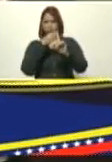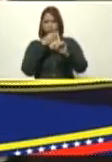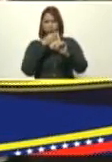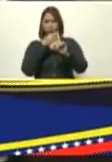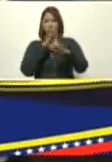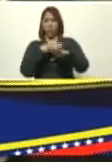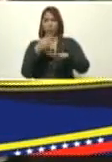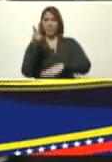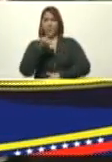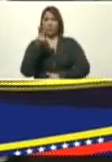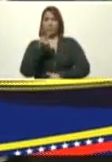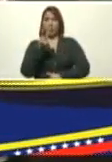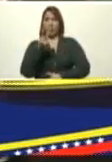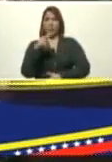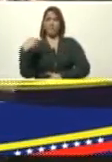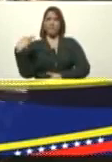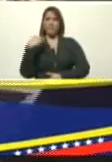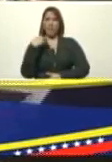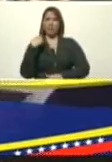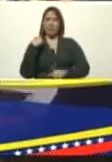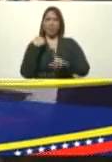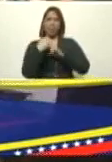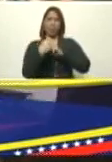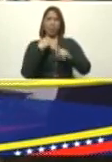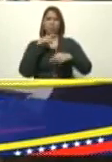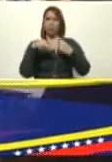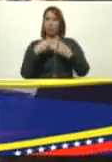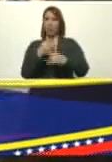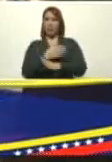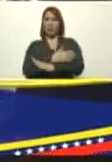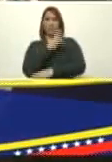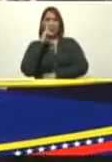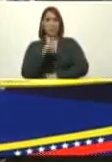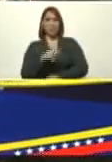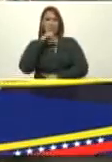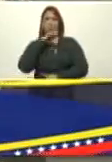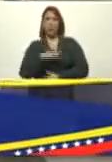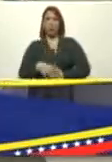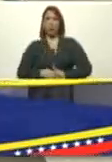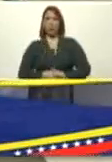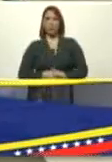porque Venezuela ha sido víctima de una arremetida nunca antes vista en la historia,